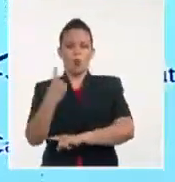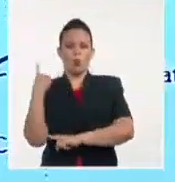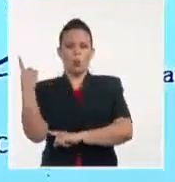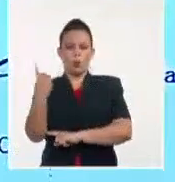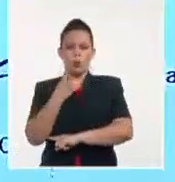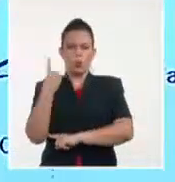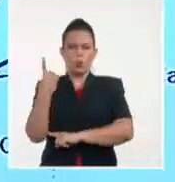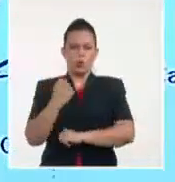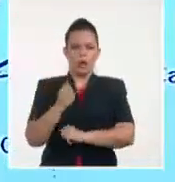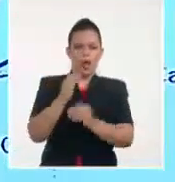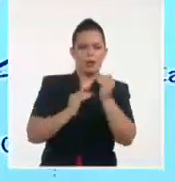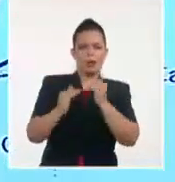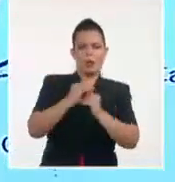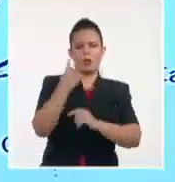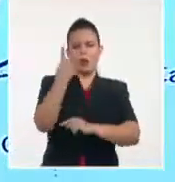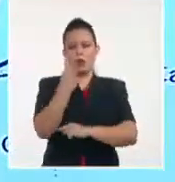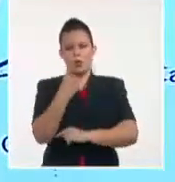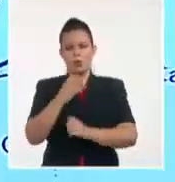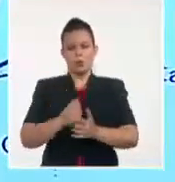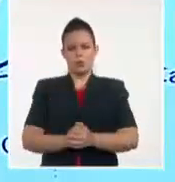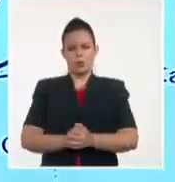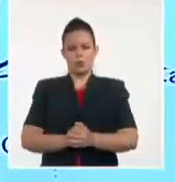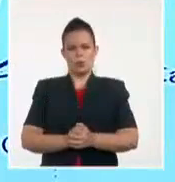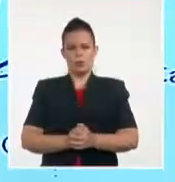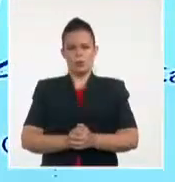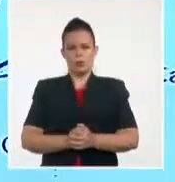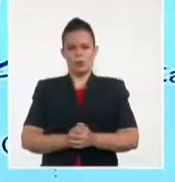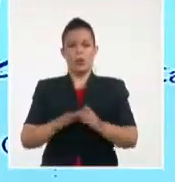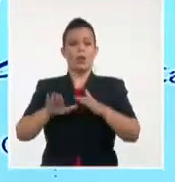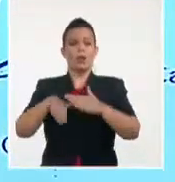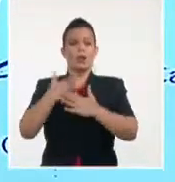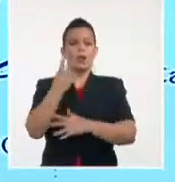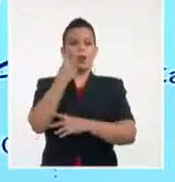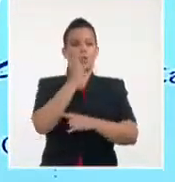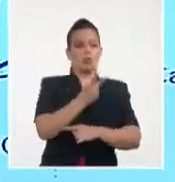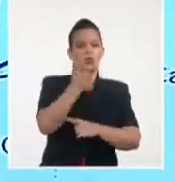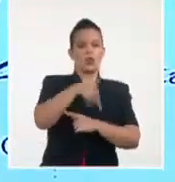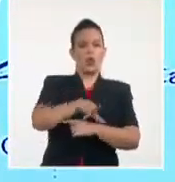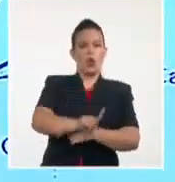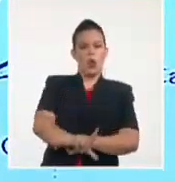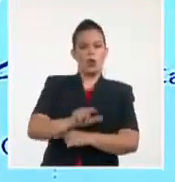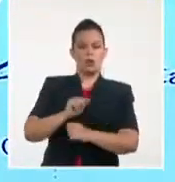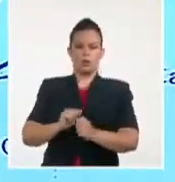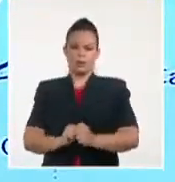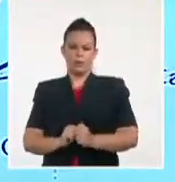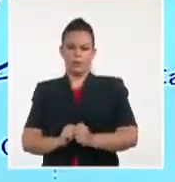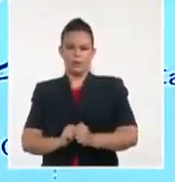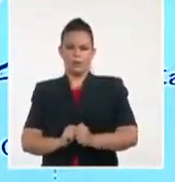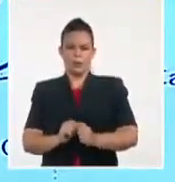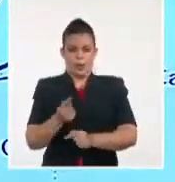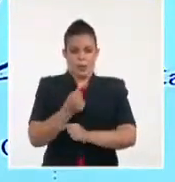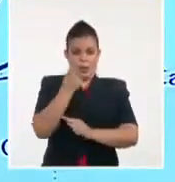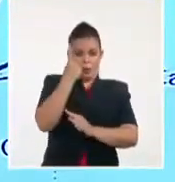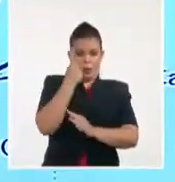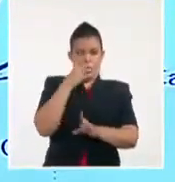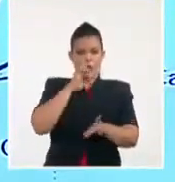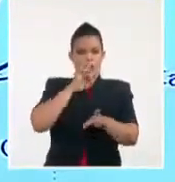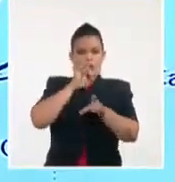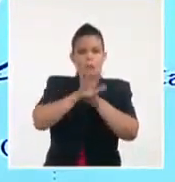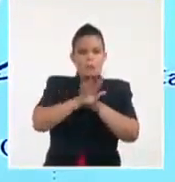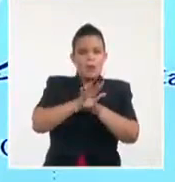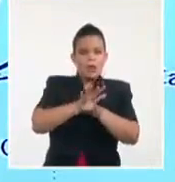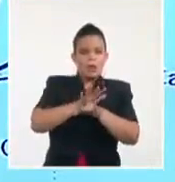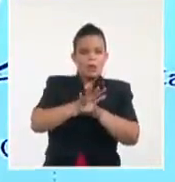a las 11 de la mañana, día 12 de julio a las 11 de la mañana. El primero había pasado a tormenta tropical. Sí, exacto. Y el 2 entonces.